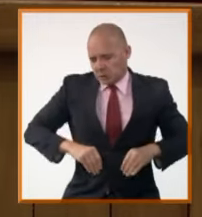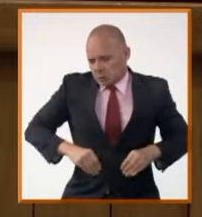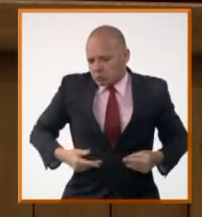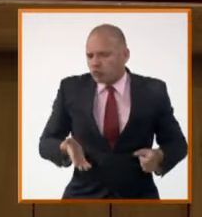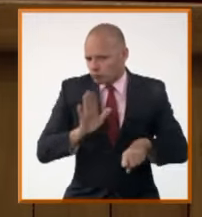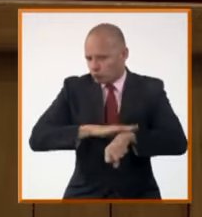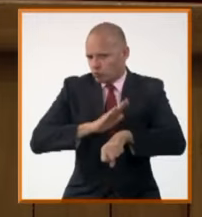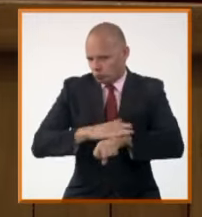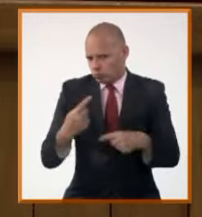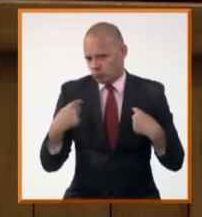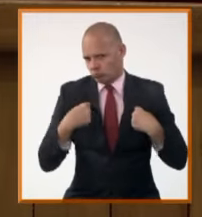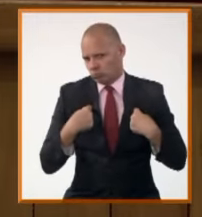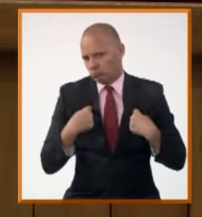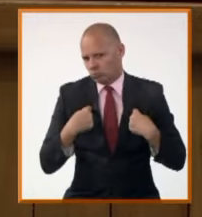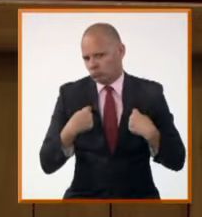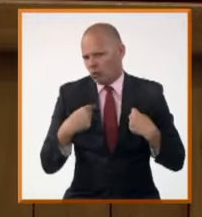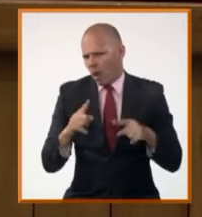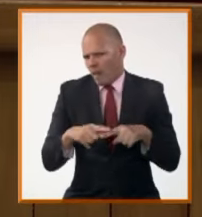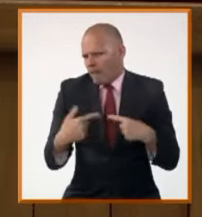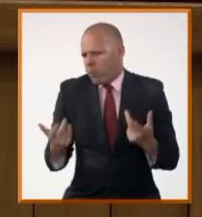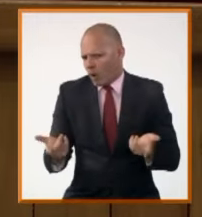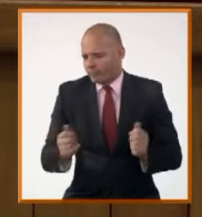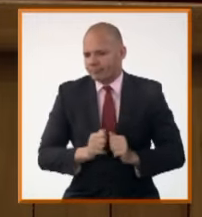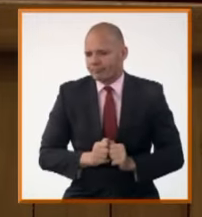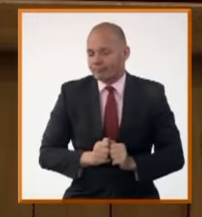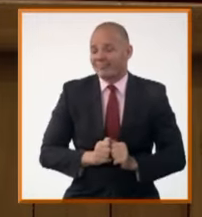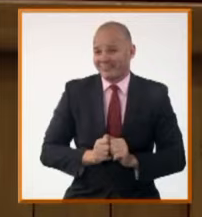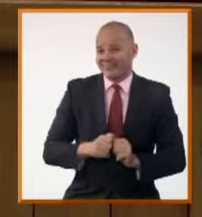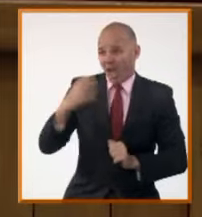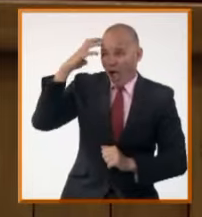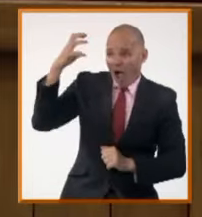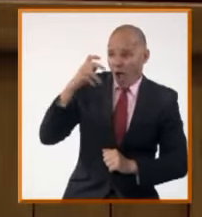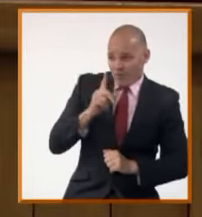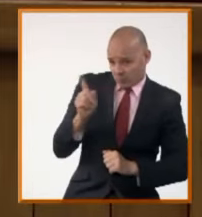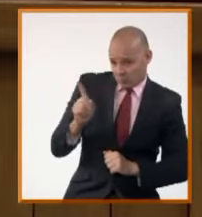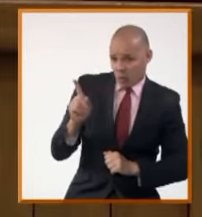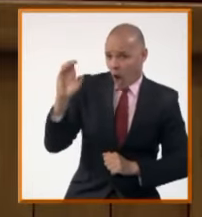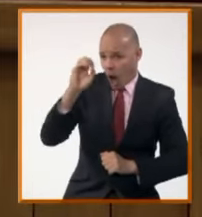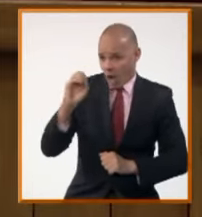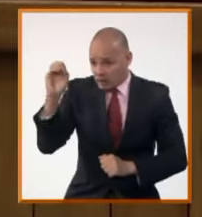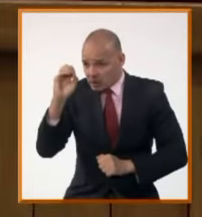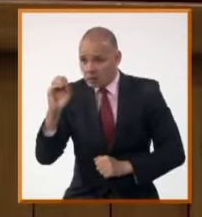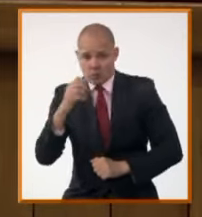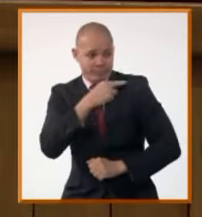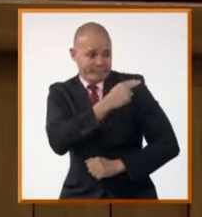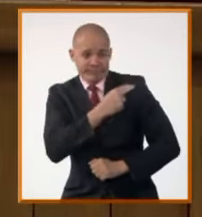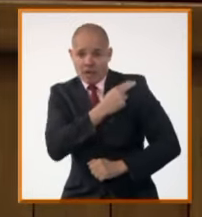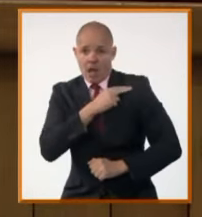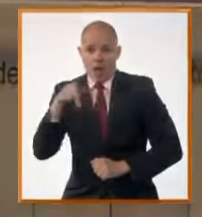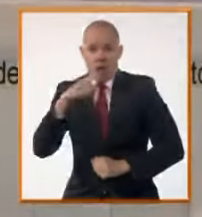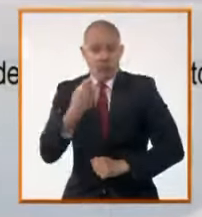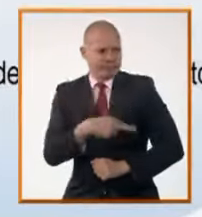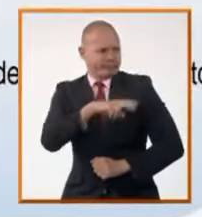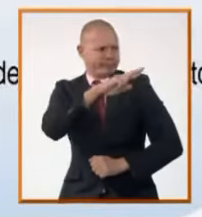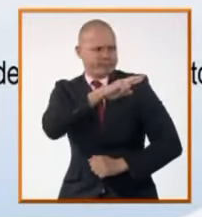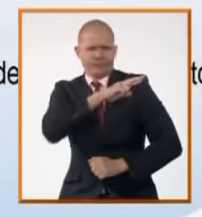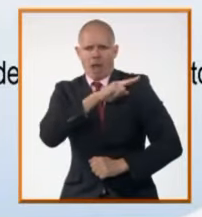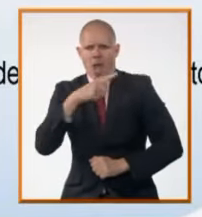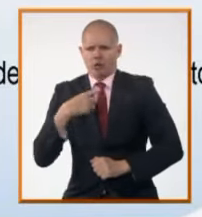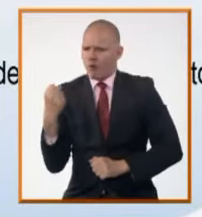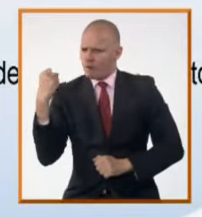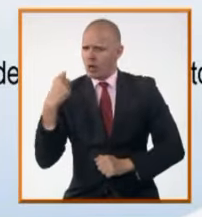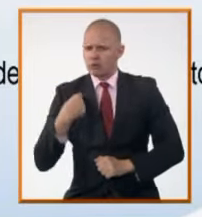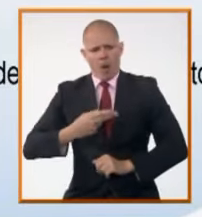sus capacidades, en ejercer esa autoridad que tienen esos organismos, en la implantación de políticas, planes y